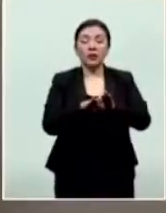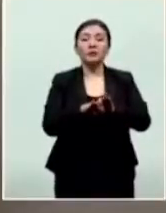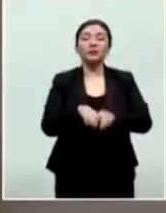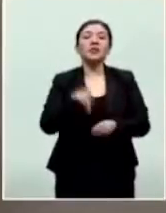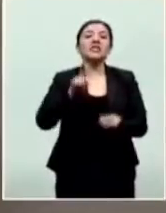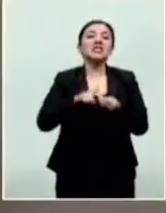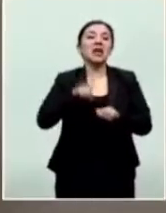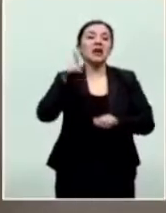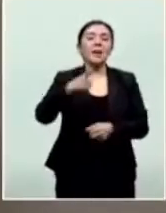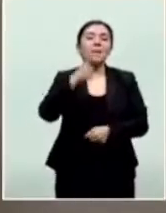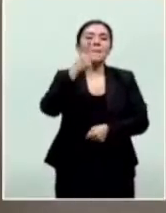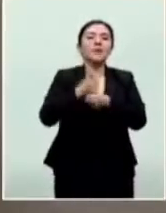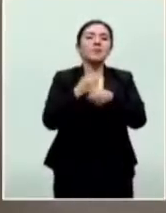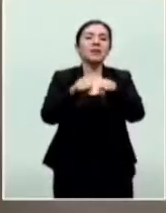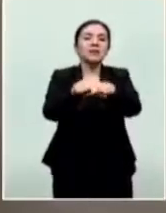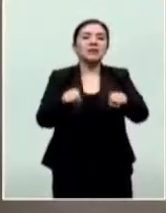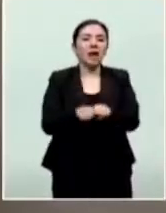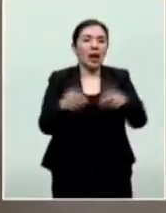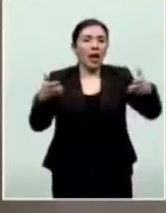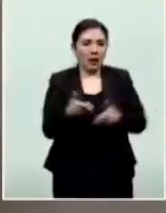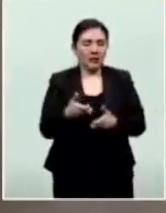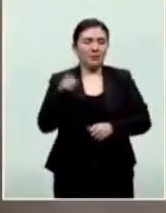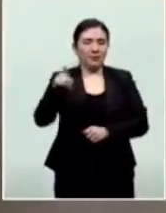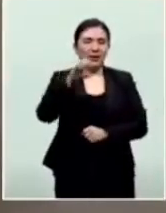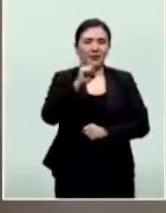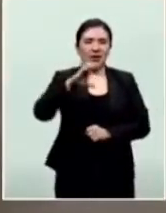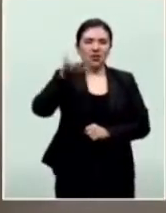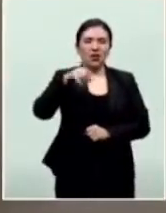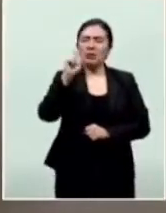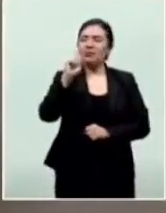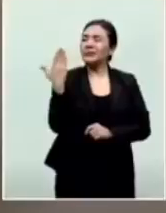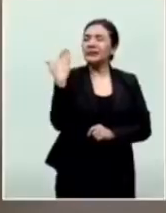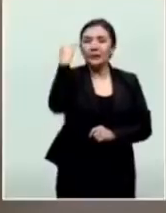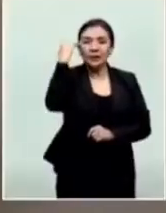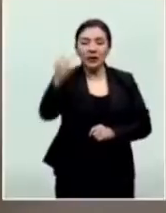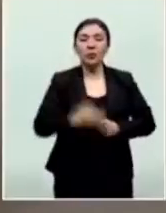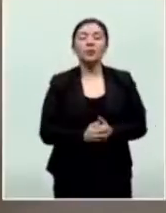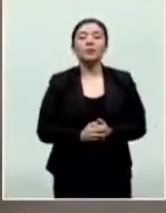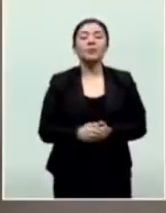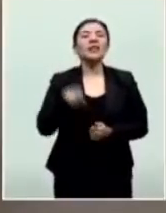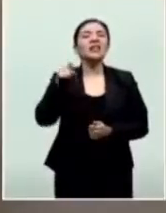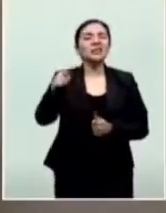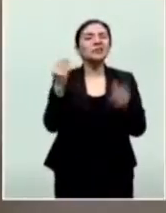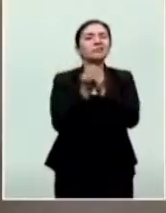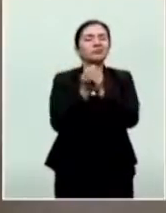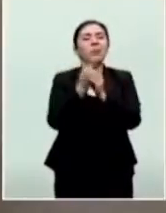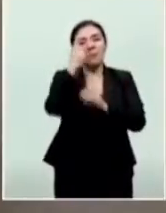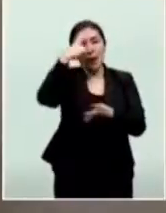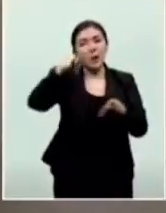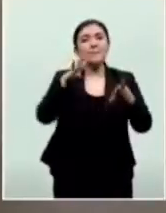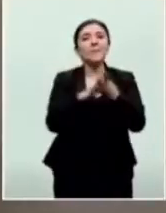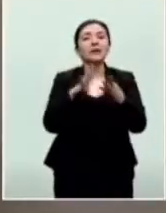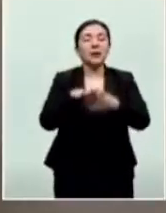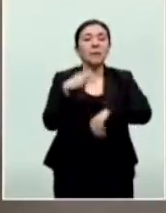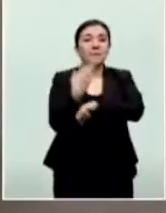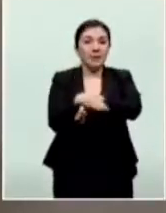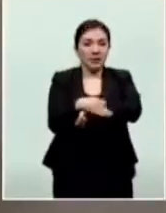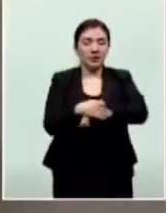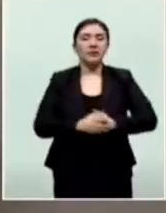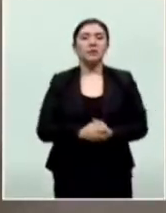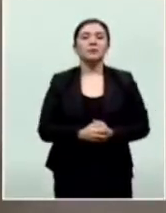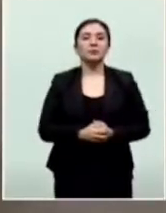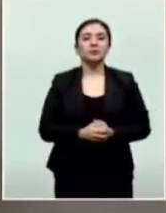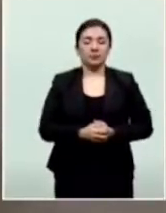tomó la primera sala de la Suprema Corte en días recientes, que tiene que ver con la prisión preventiva.